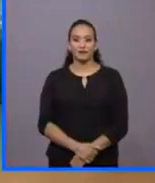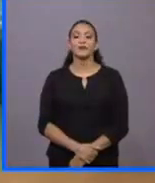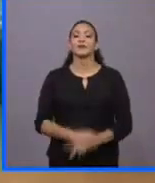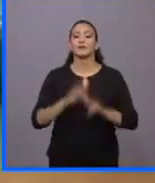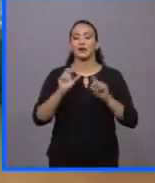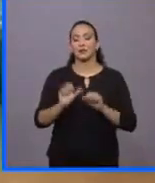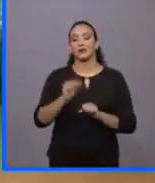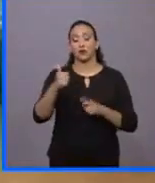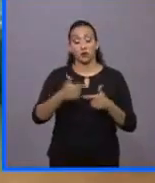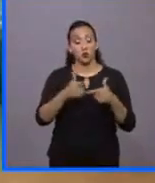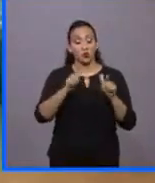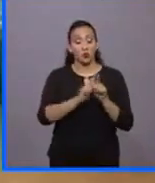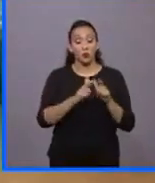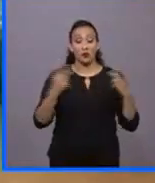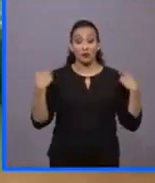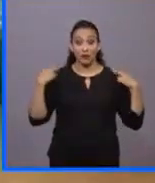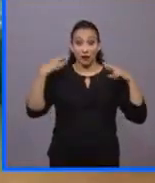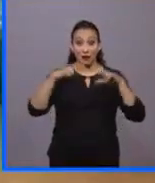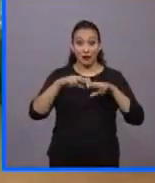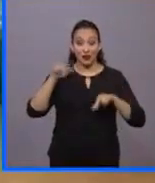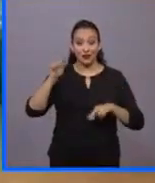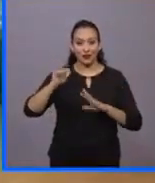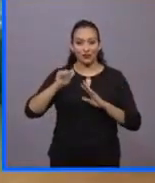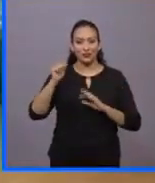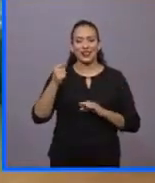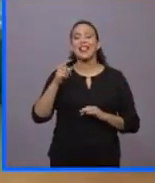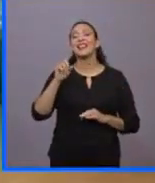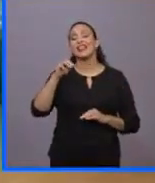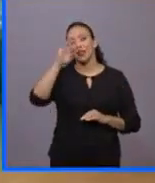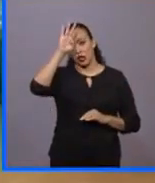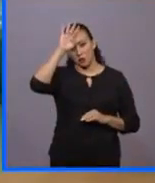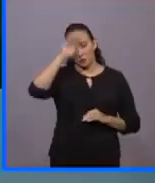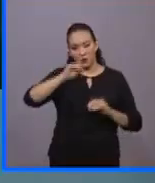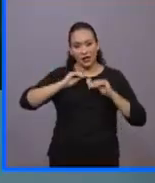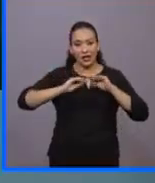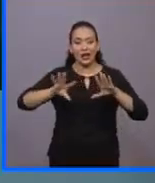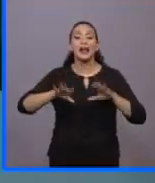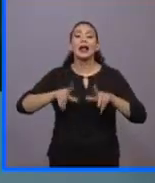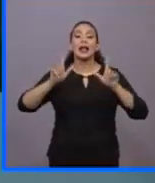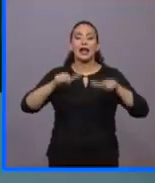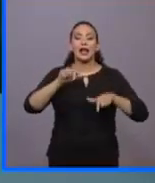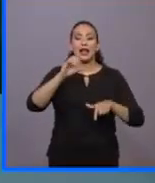En más temas, un grupo de profesores del TEC de Monterrey lanzó la plataforma